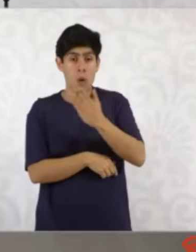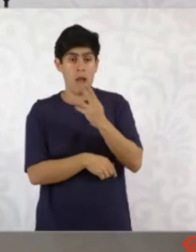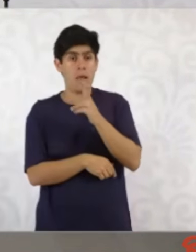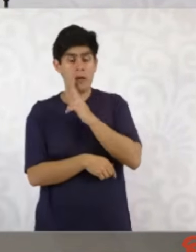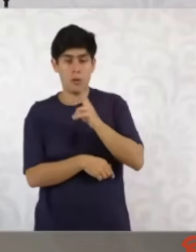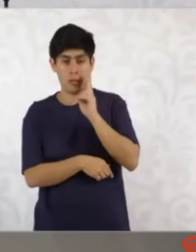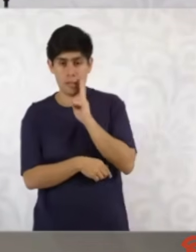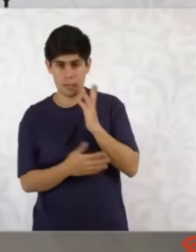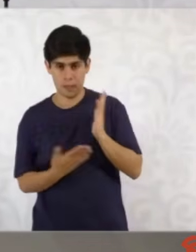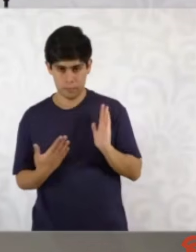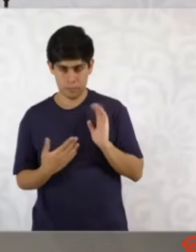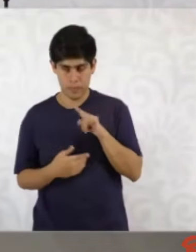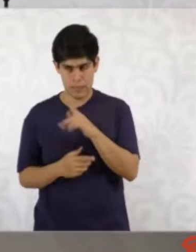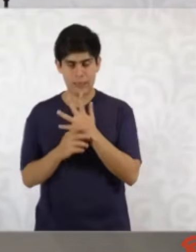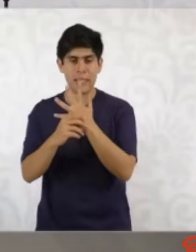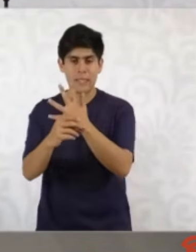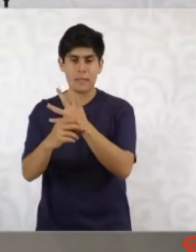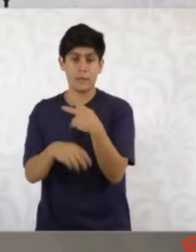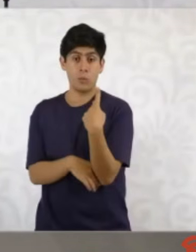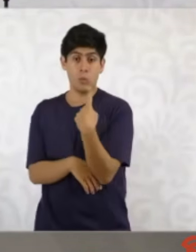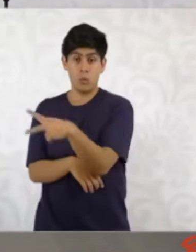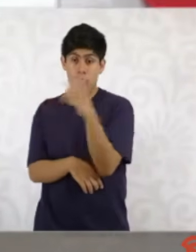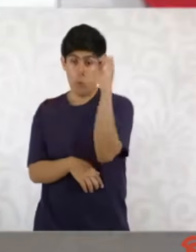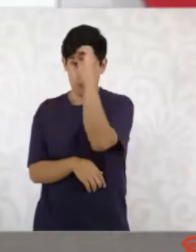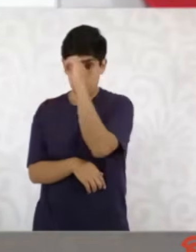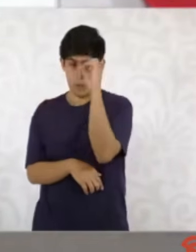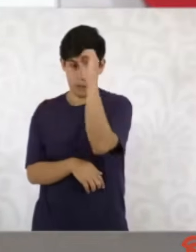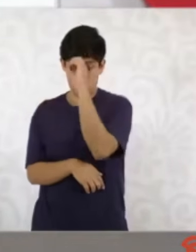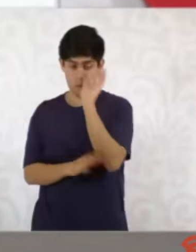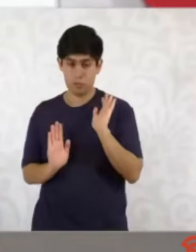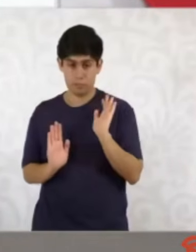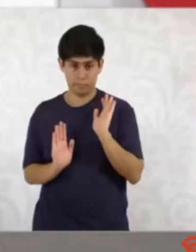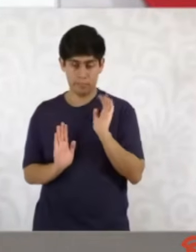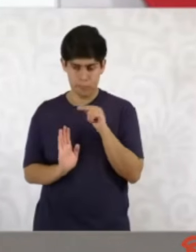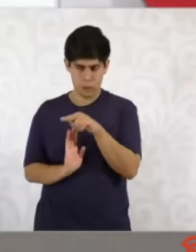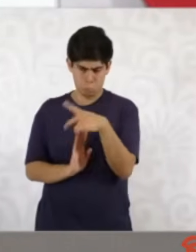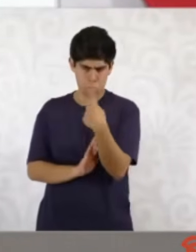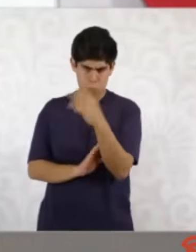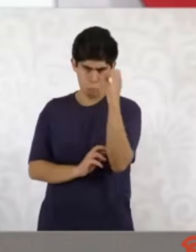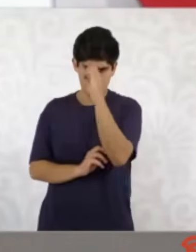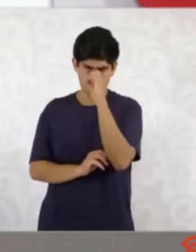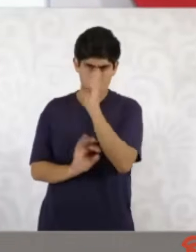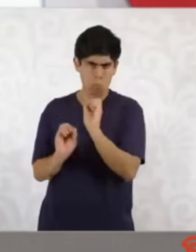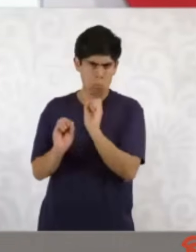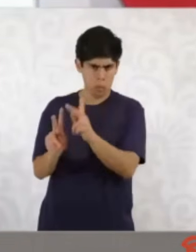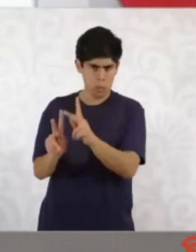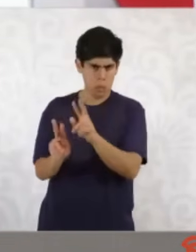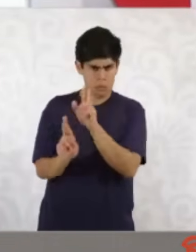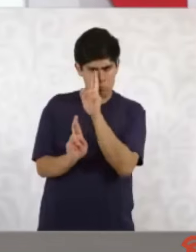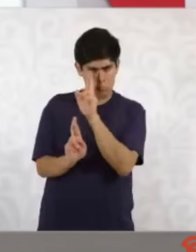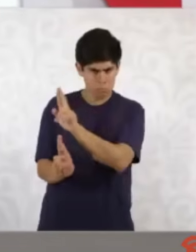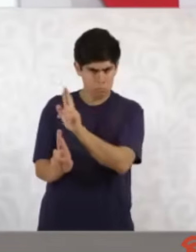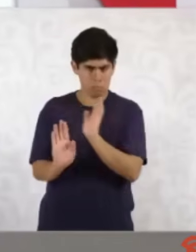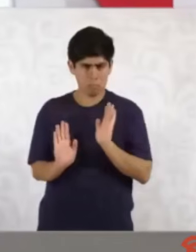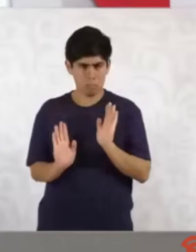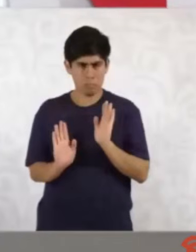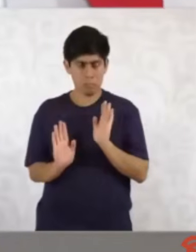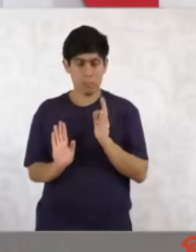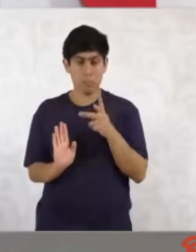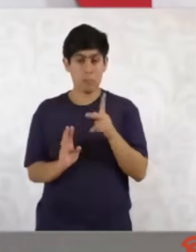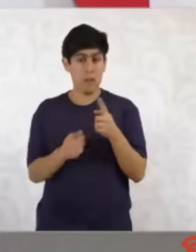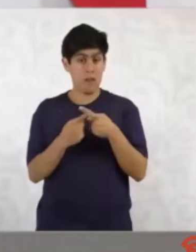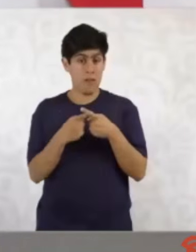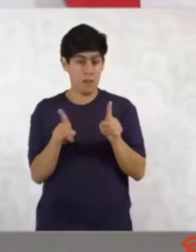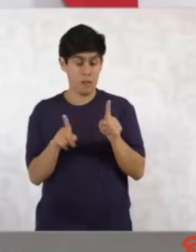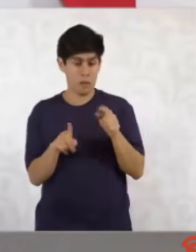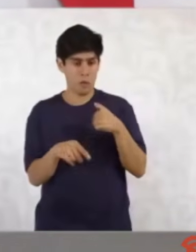es lo mismo una opinión a si yo leyera como noticia que Ricardo Salinas Pliego